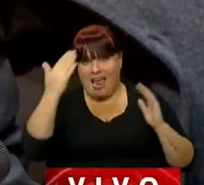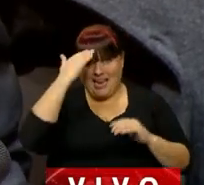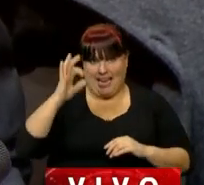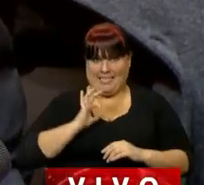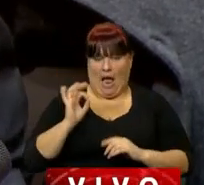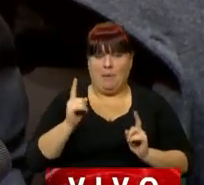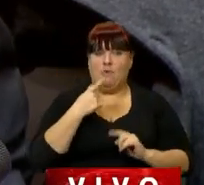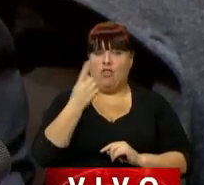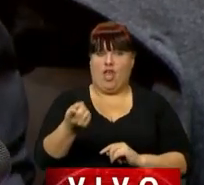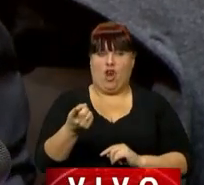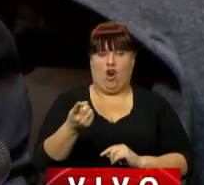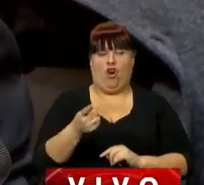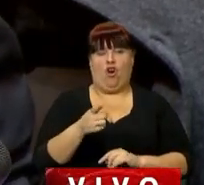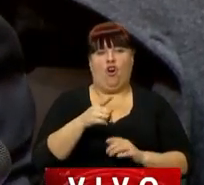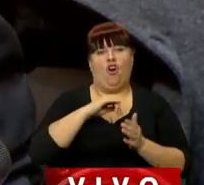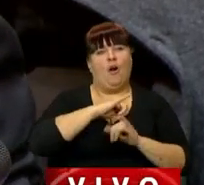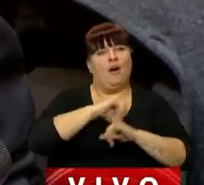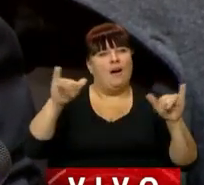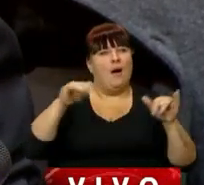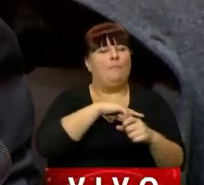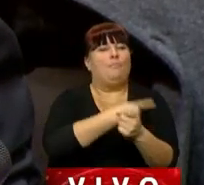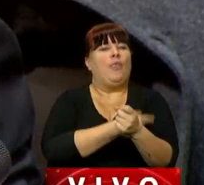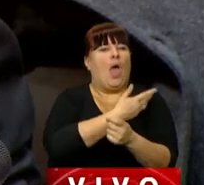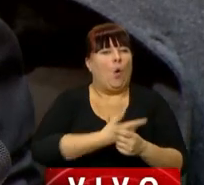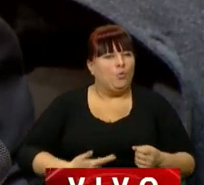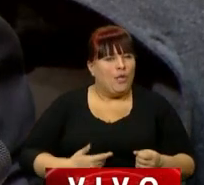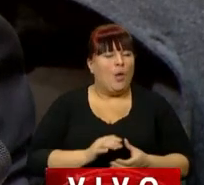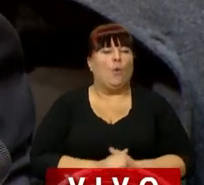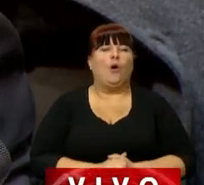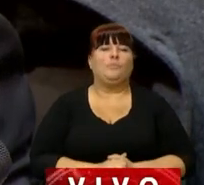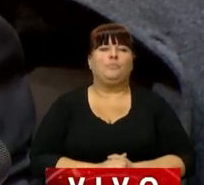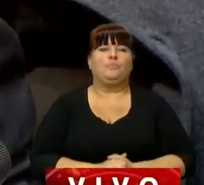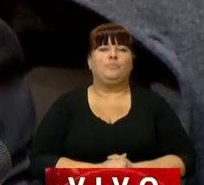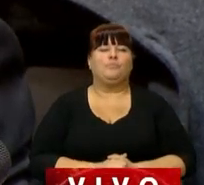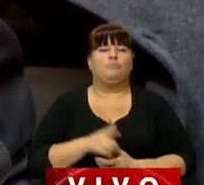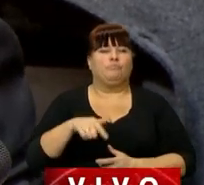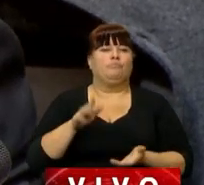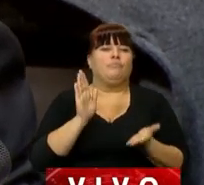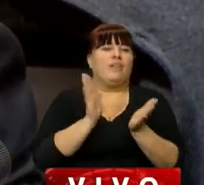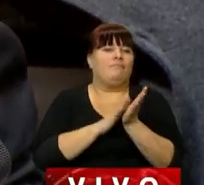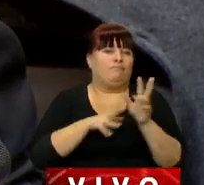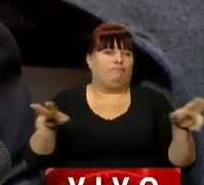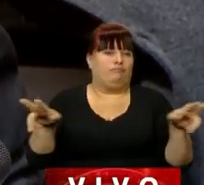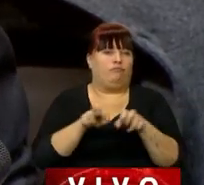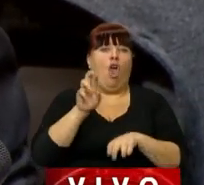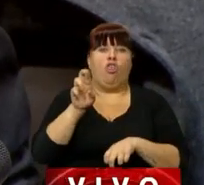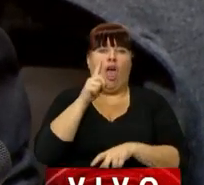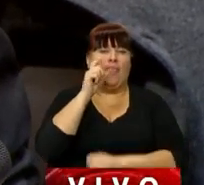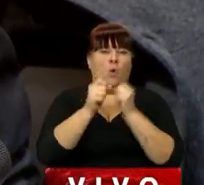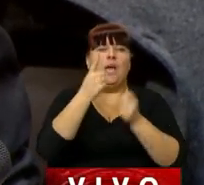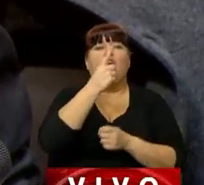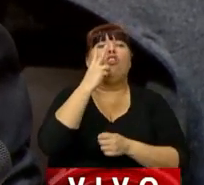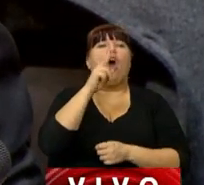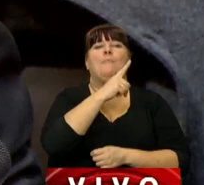como dice el mensaje enviado por el Poder Ejecutivo, hoy la facturación en dólares de esta industria es de